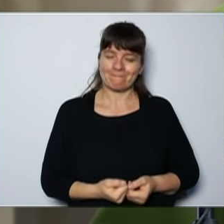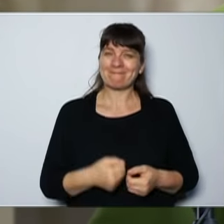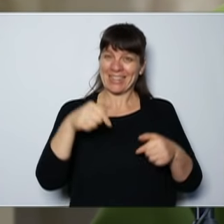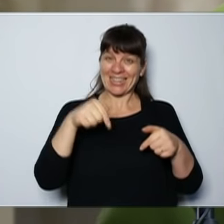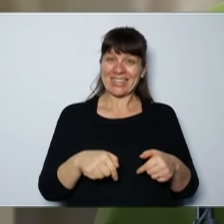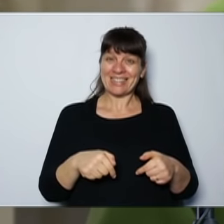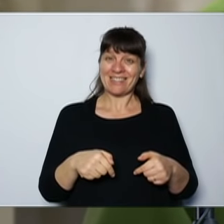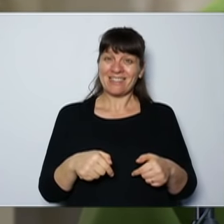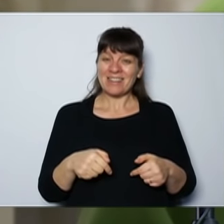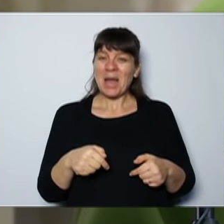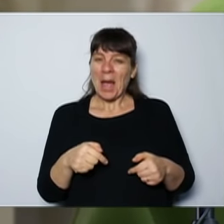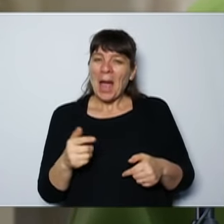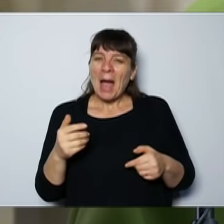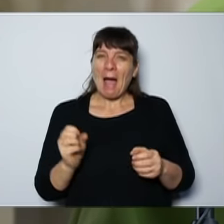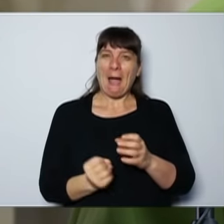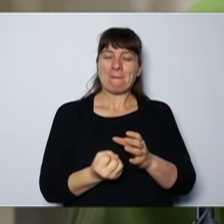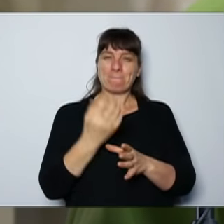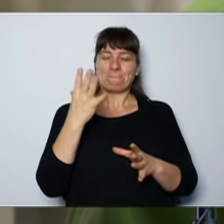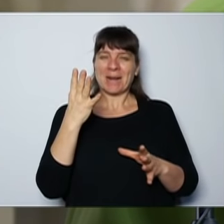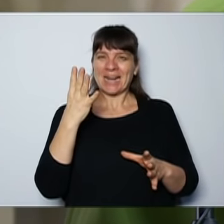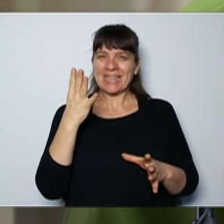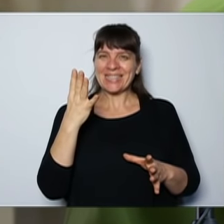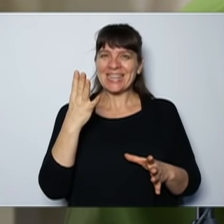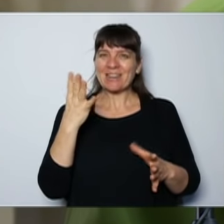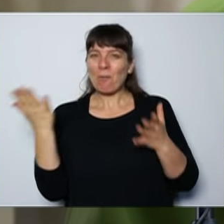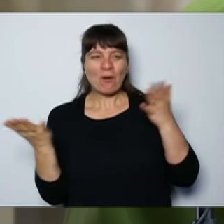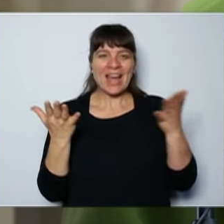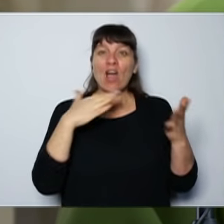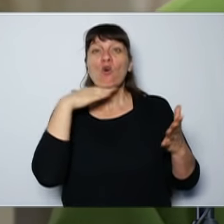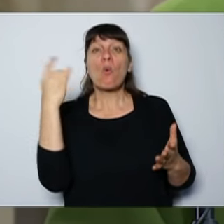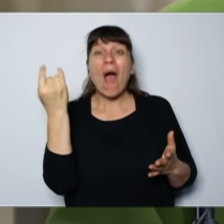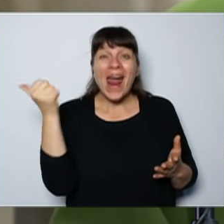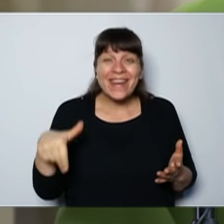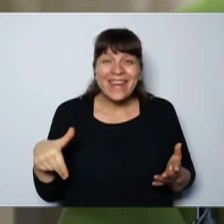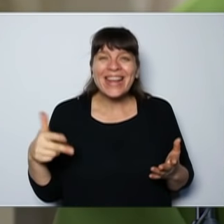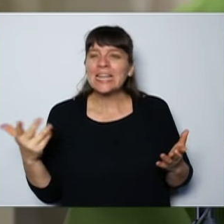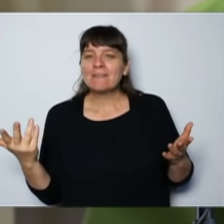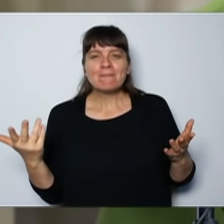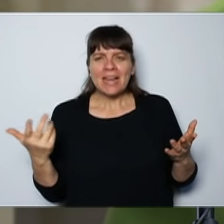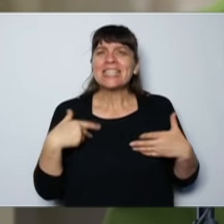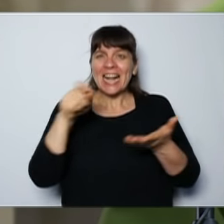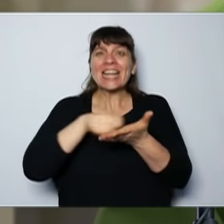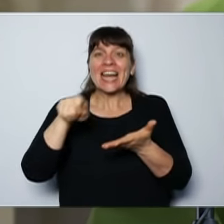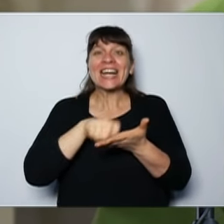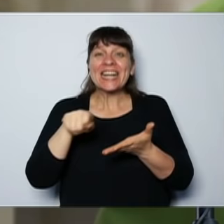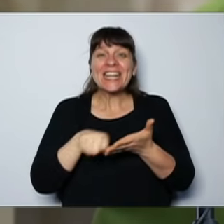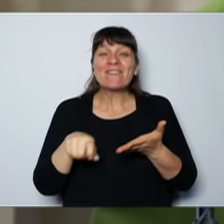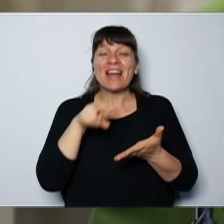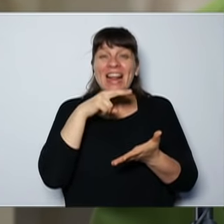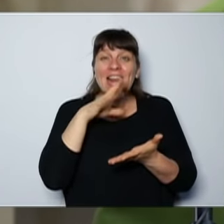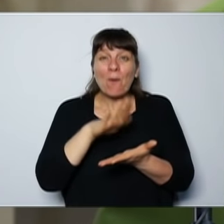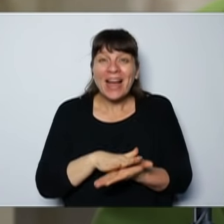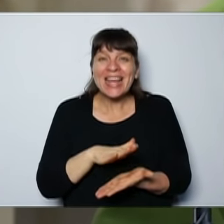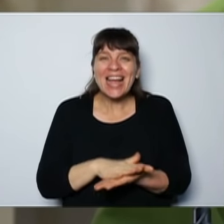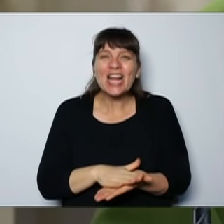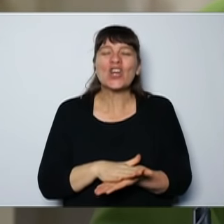Aquí aparece la intransigencia de Juan. Juan es el que escribe el